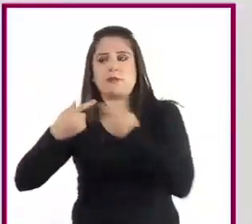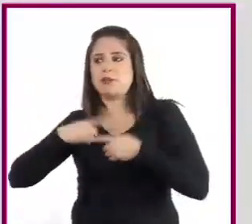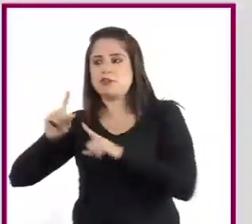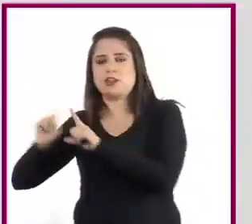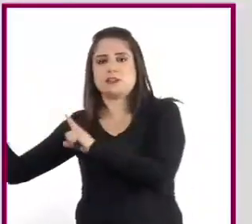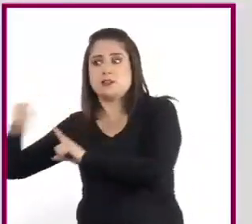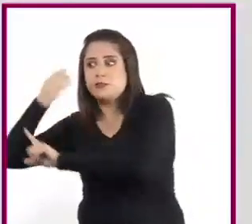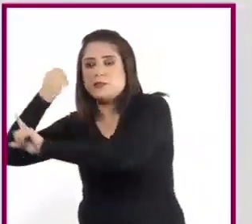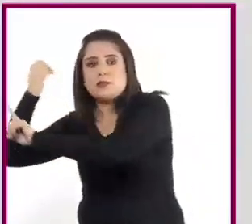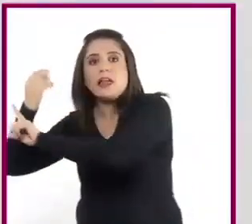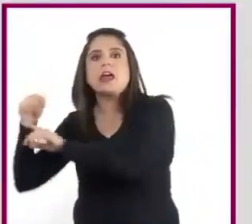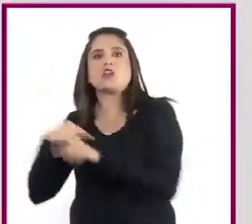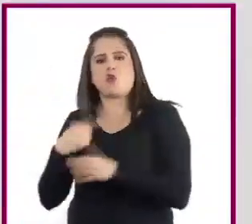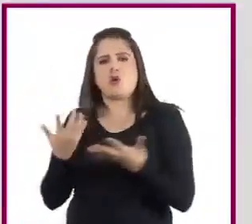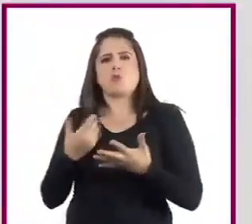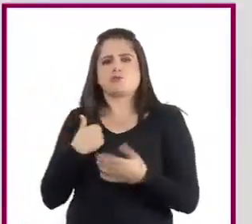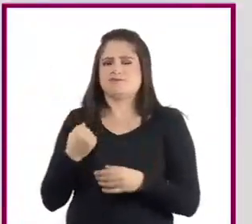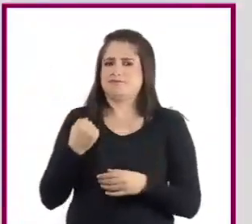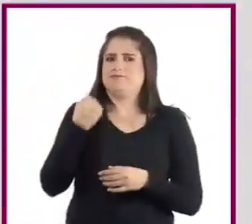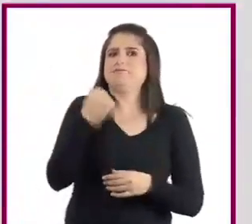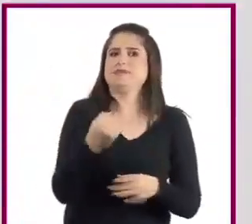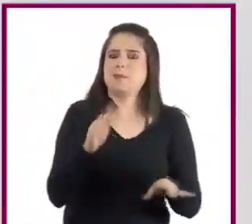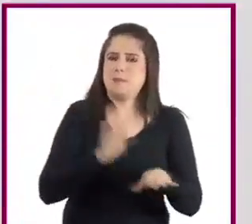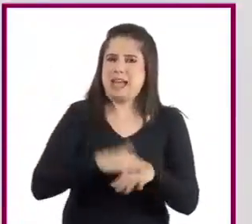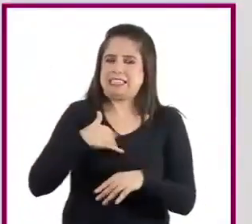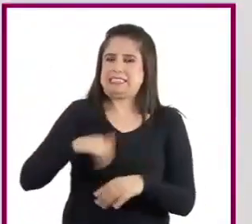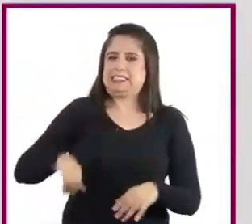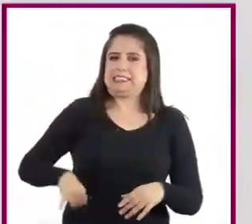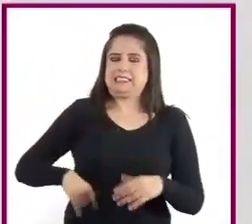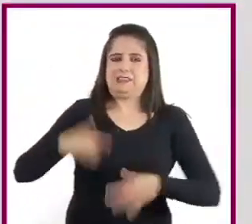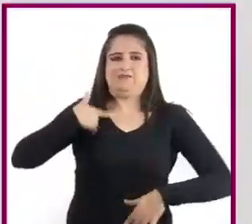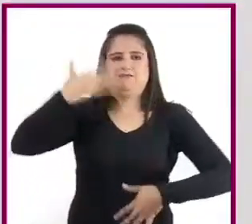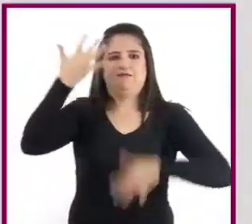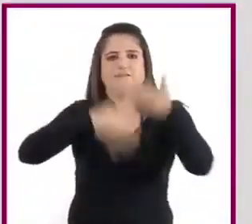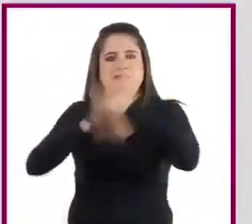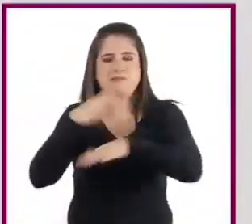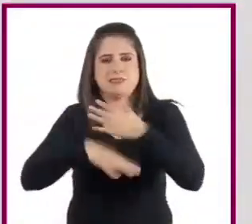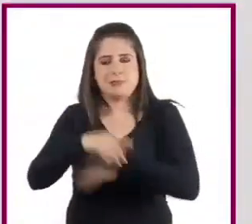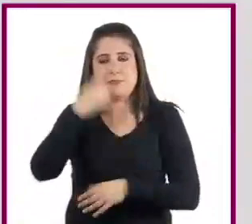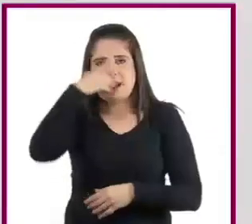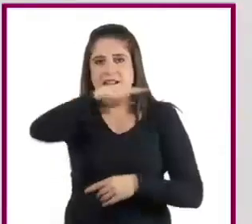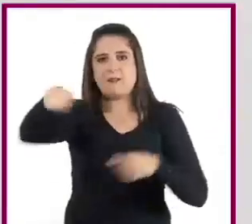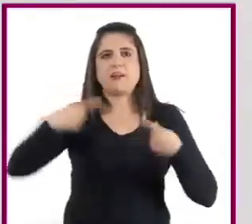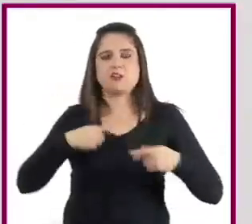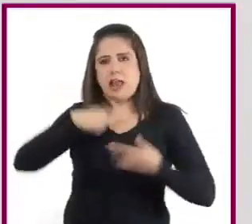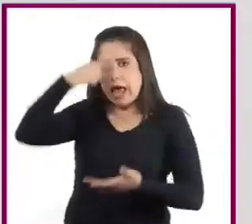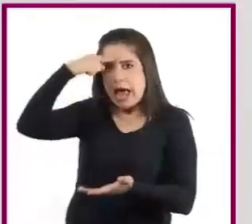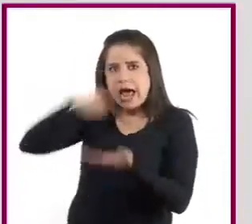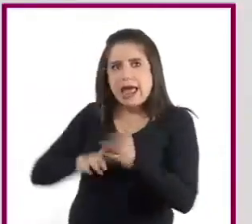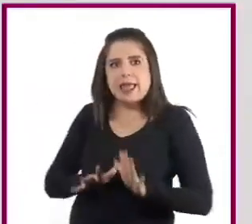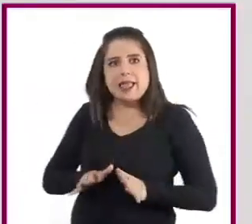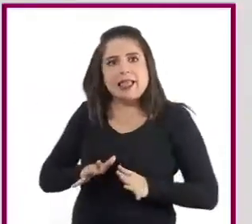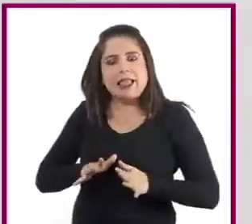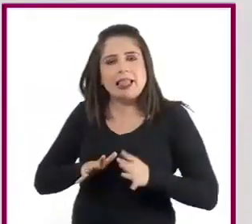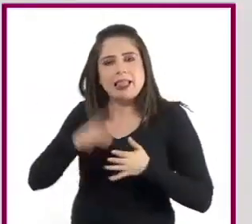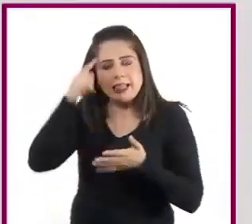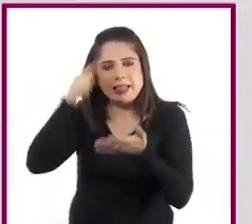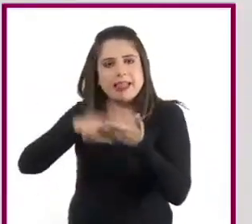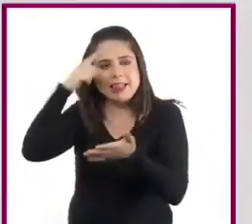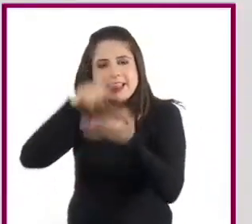que la audiencia, al otro lado de la pantalla, te encasille en la categoría de creíble o persona con un mensaje que